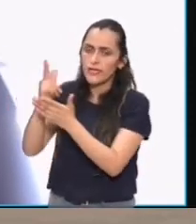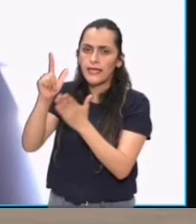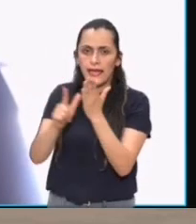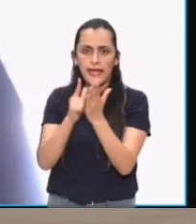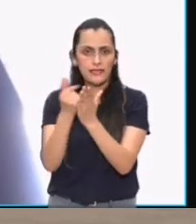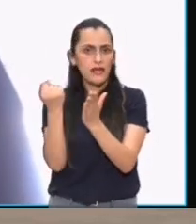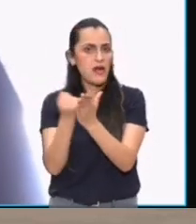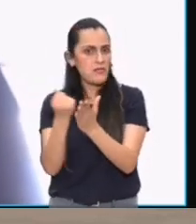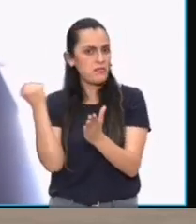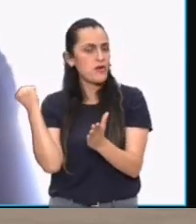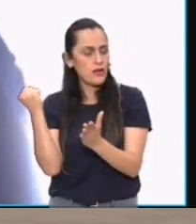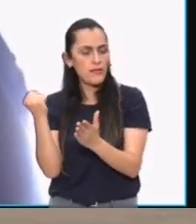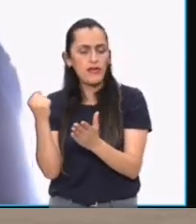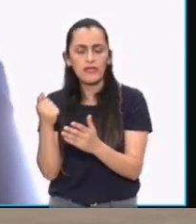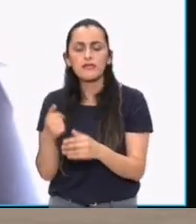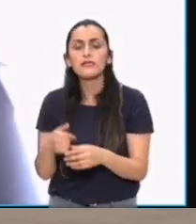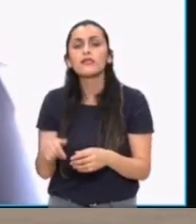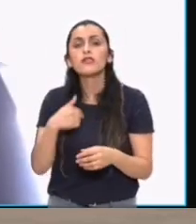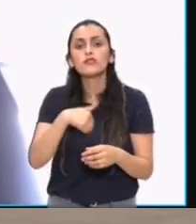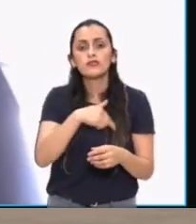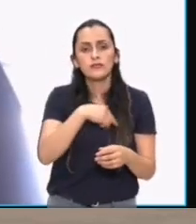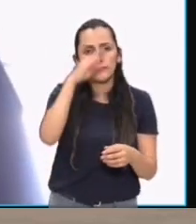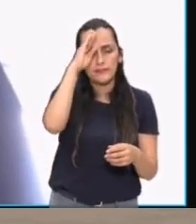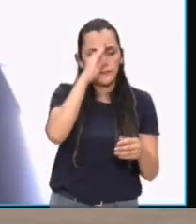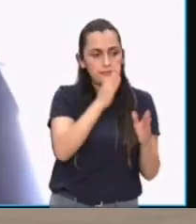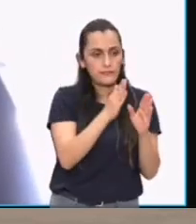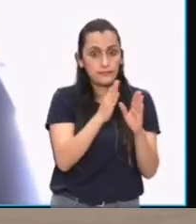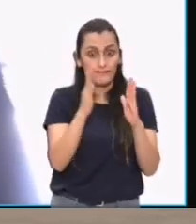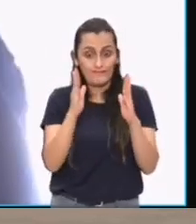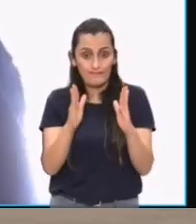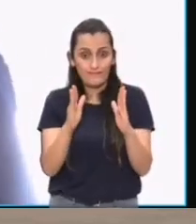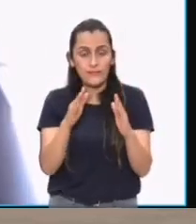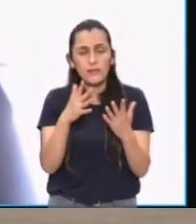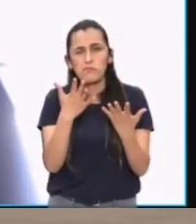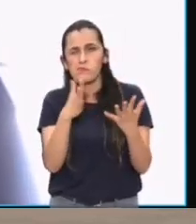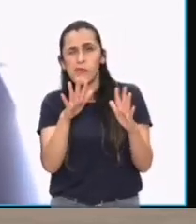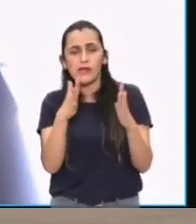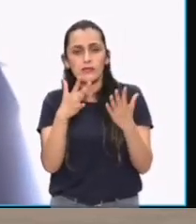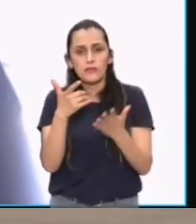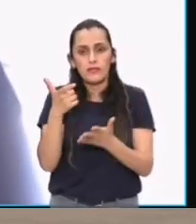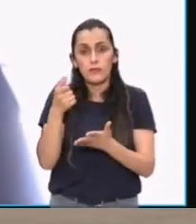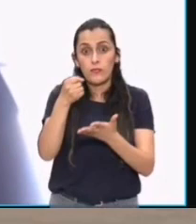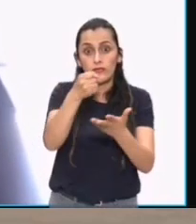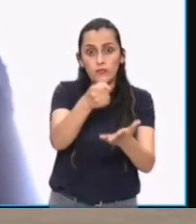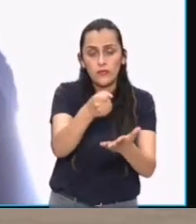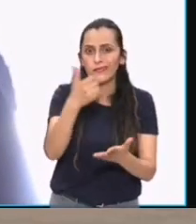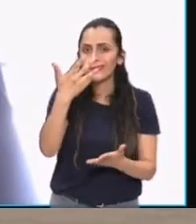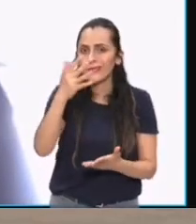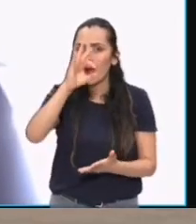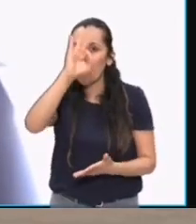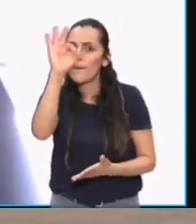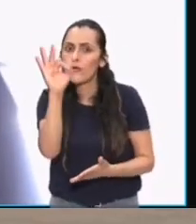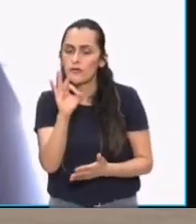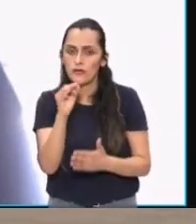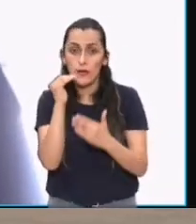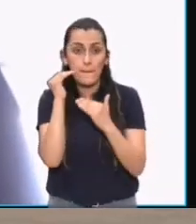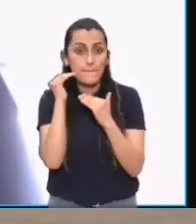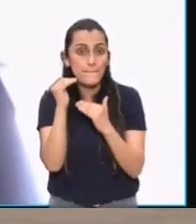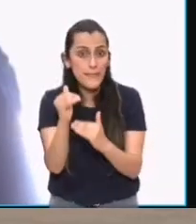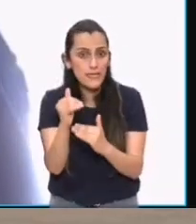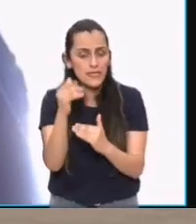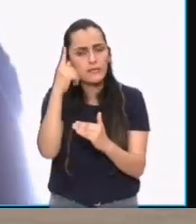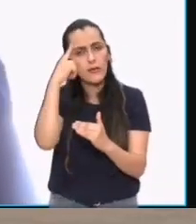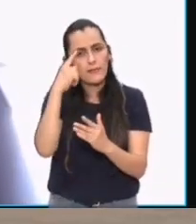Nosotros consideramos que del ramo 12 al menos tendría que ser el 5% del presupuesto como tal, el que tiene que